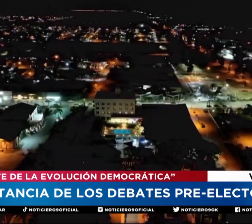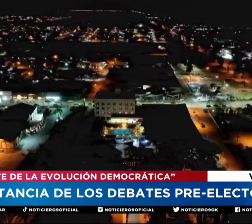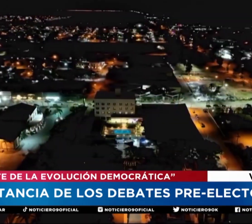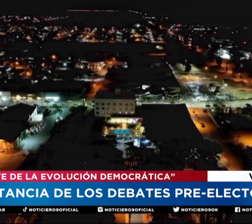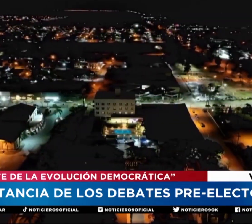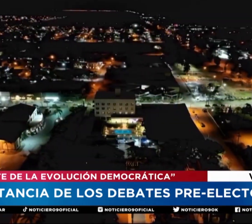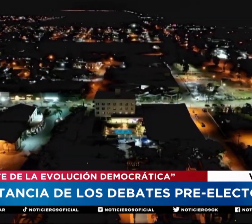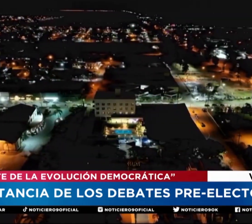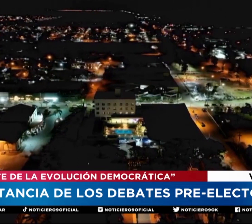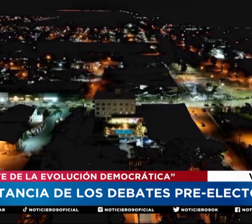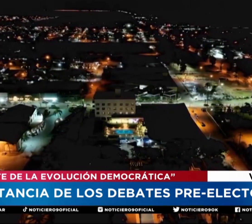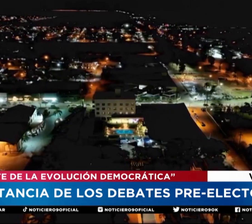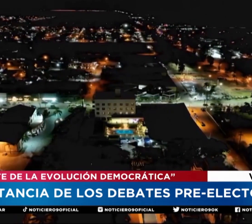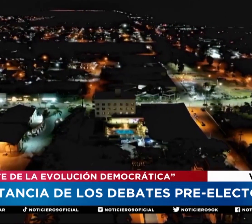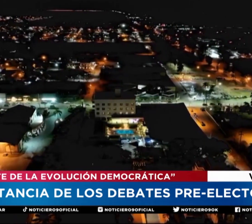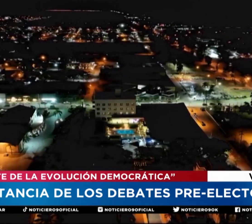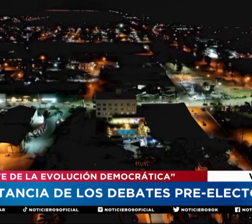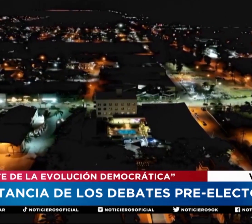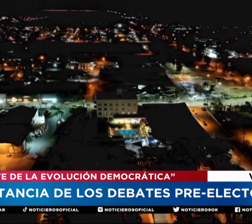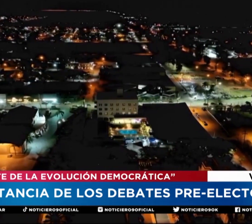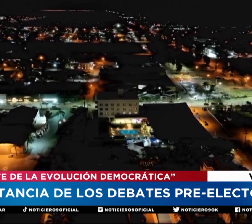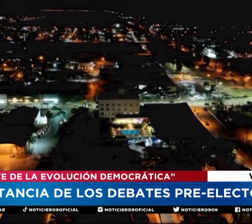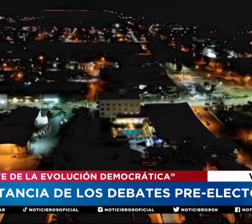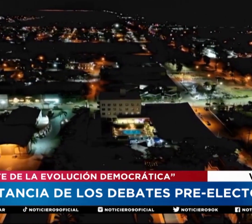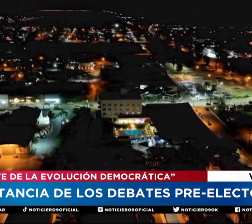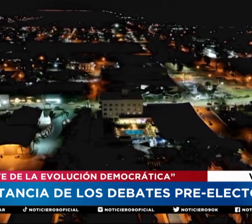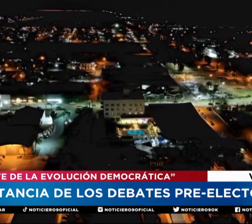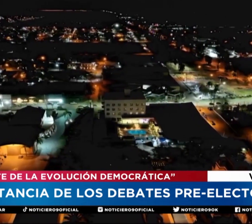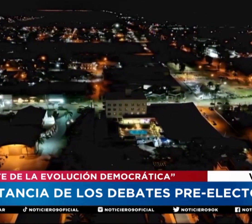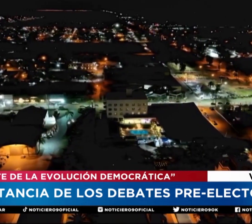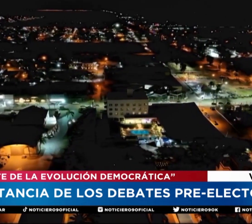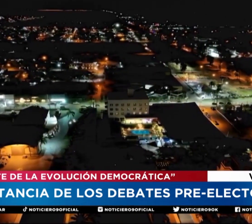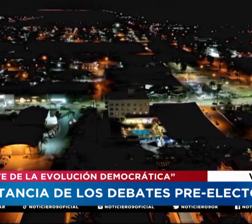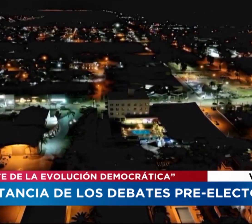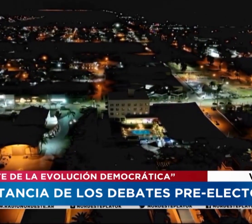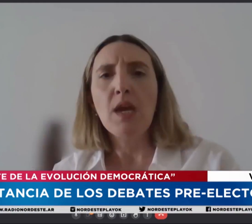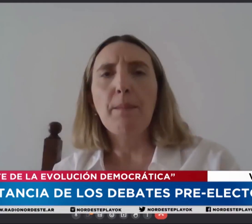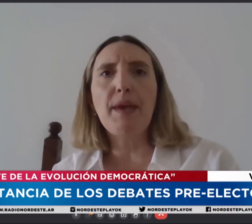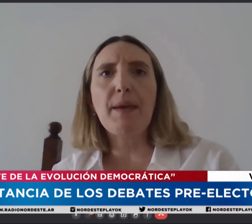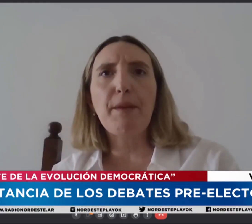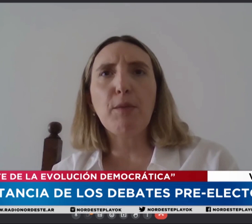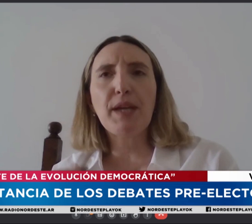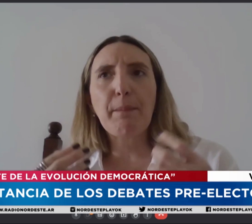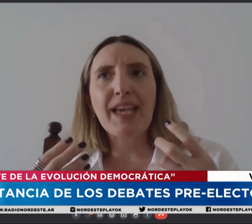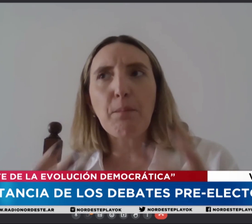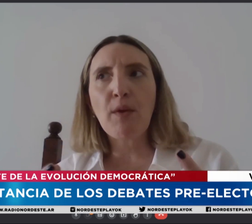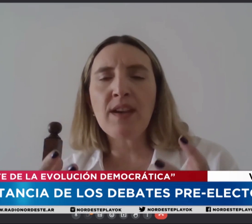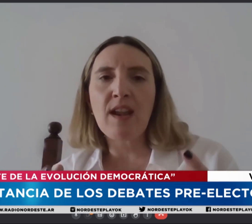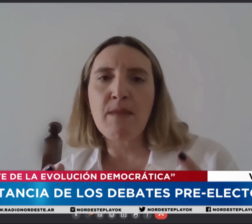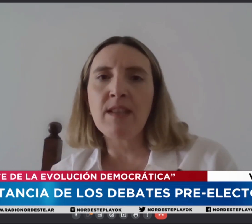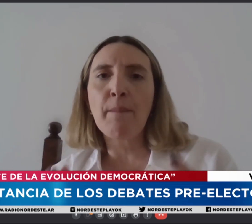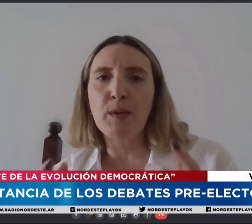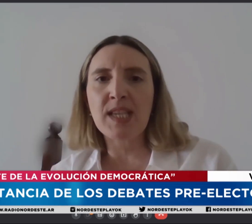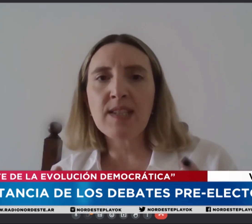Sí. Hay mucho que se prepara, y yo insisto en que es muy importante la preparación de los candidatos, pero para que